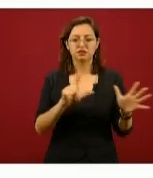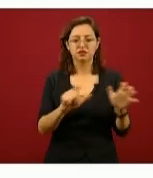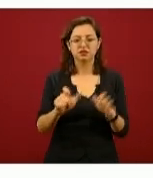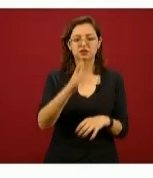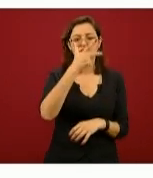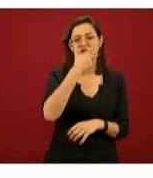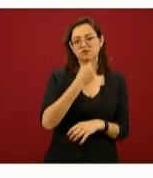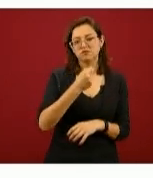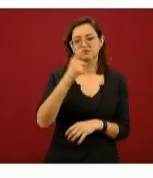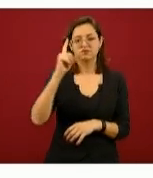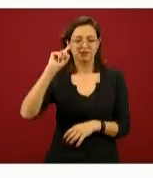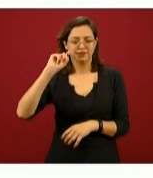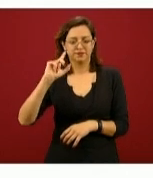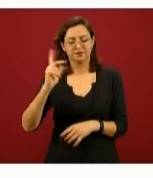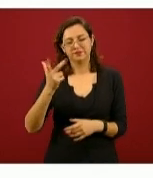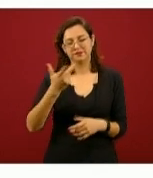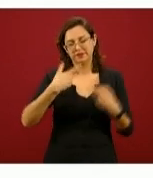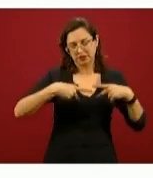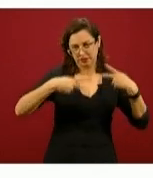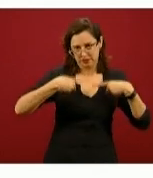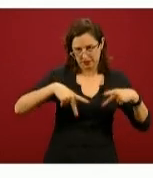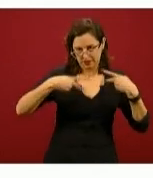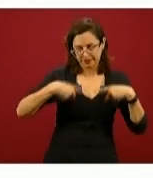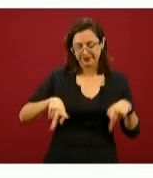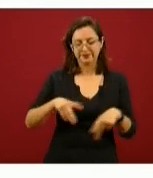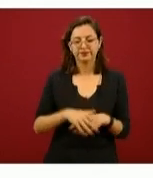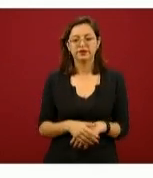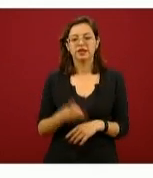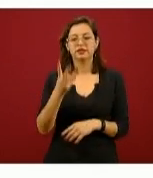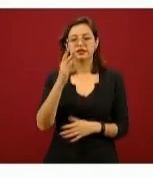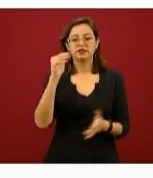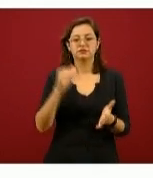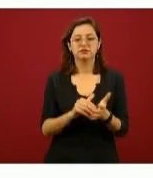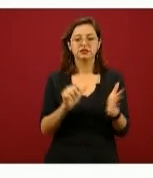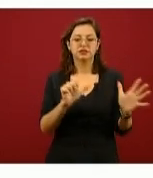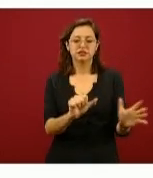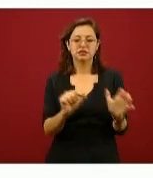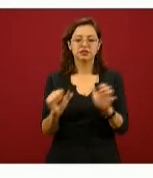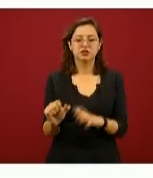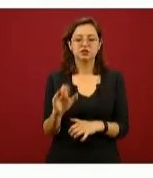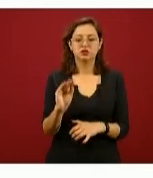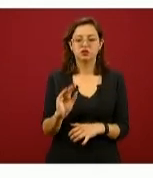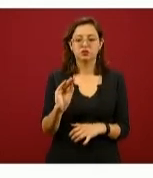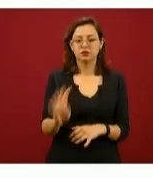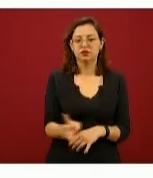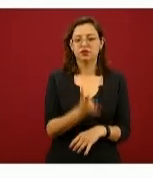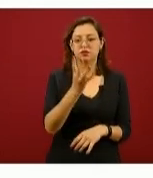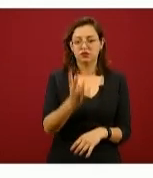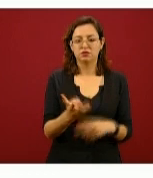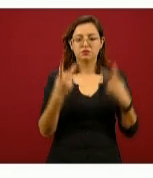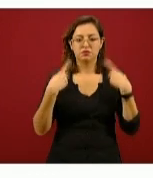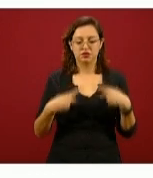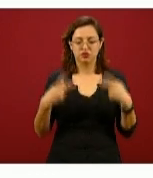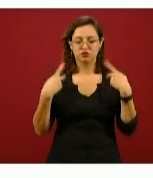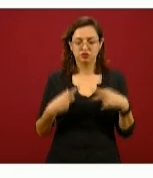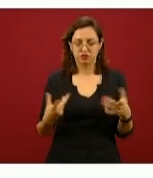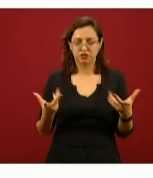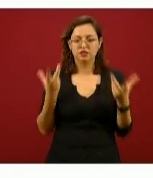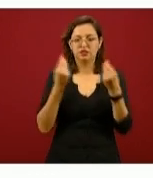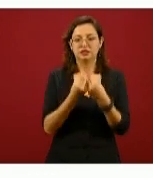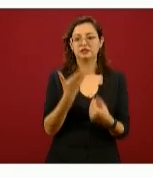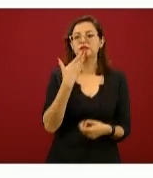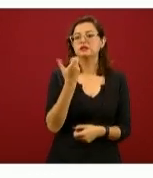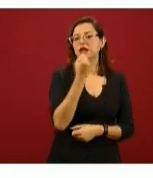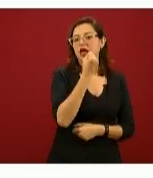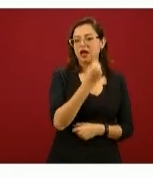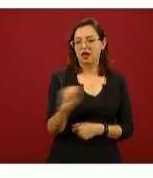16,750 hombres, necesitamos estos 3,694 personas más, especialistas de